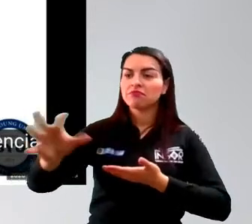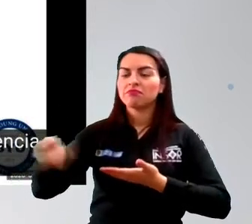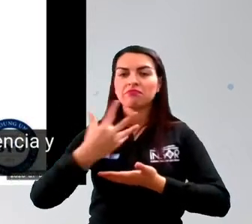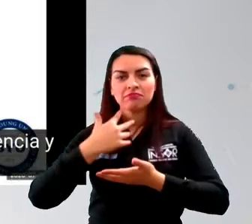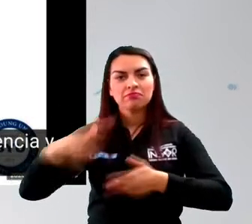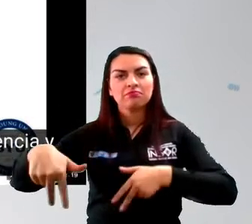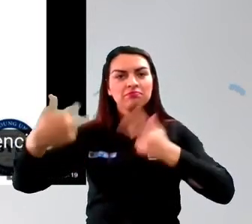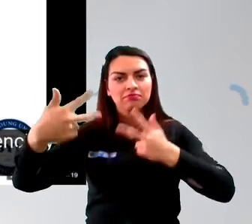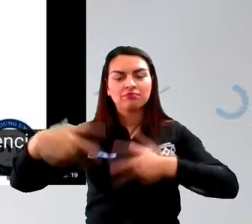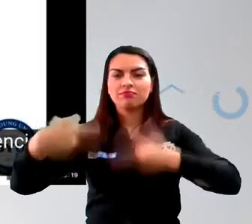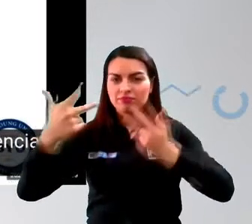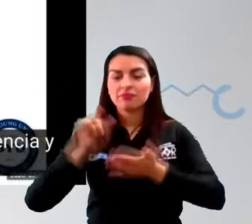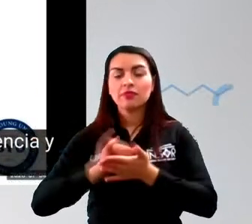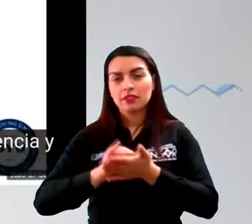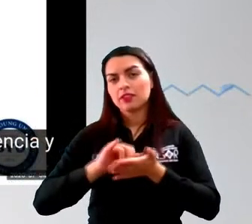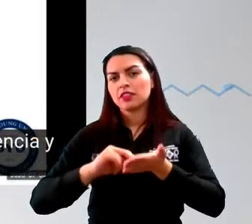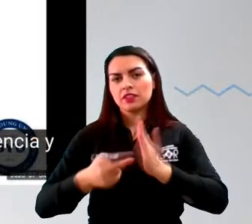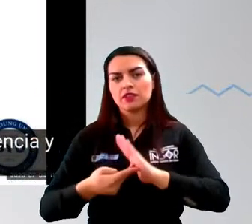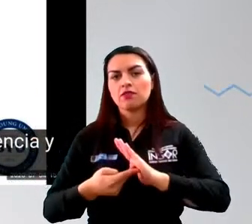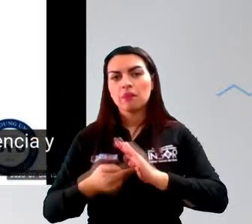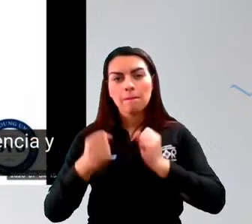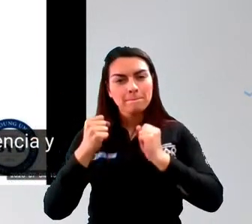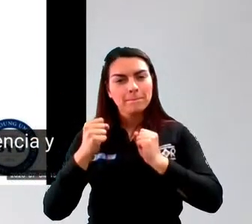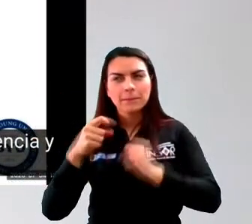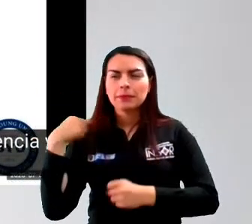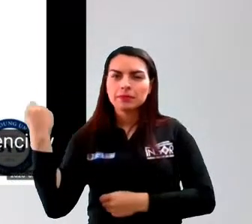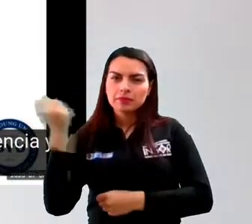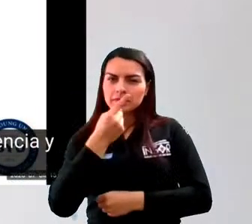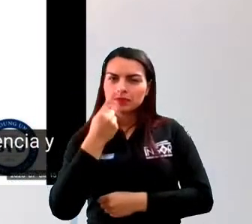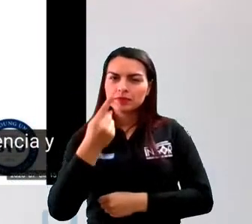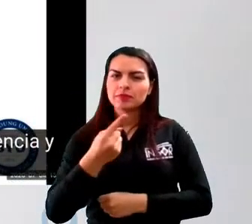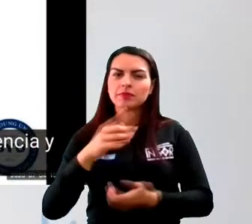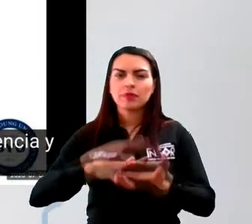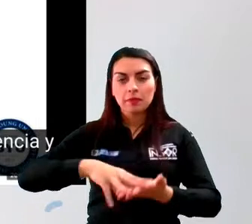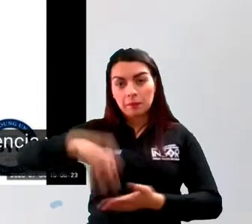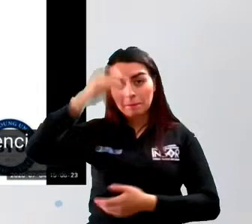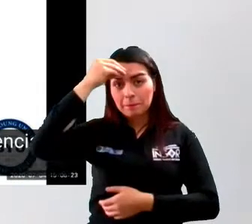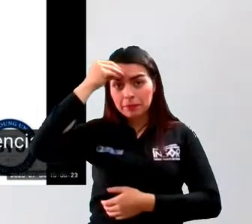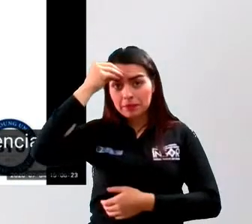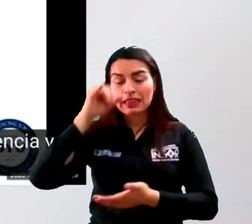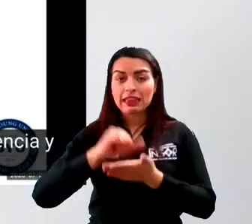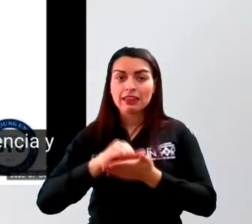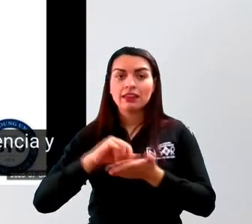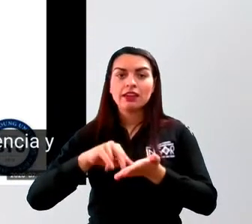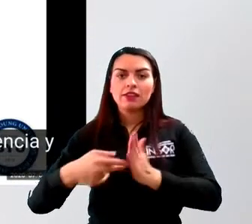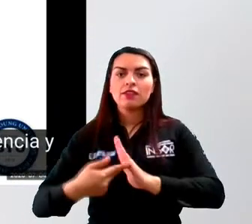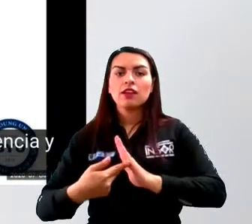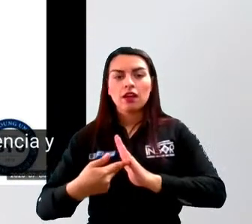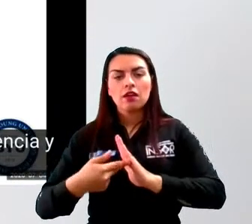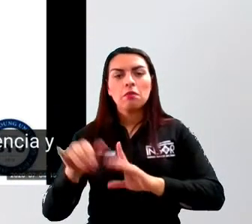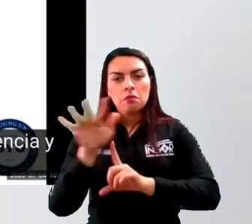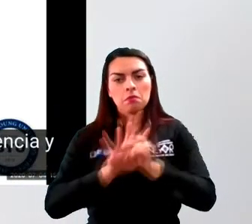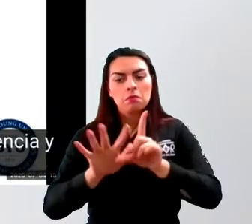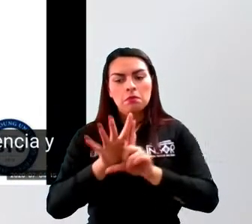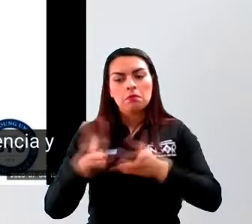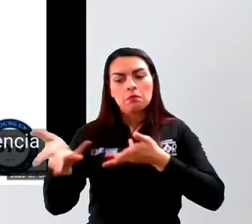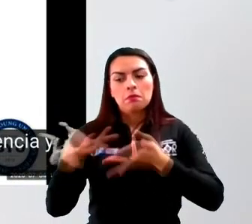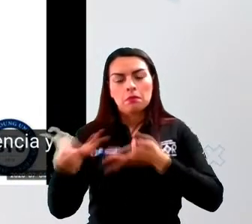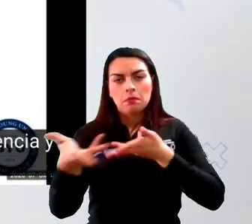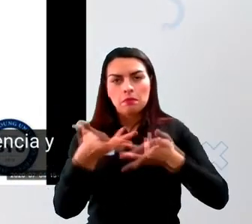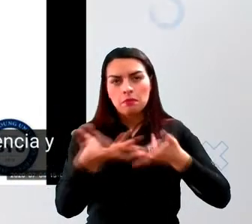de gestión de aprendizaje, LMS, también permiten que la publicación en discusión y